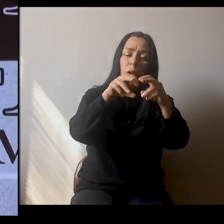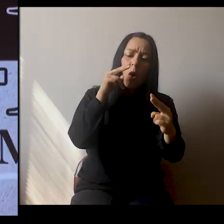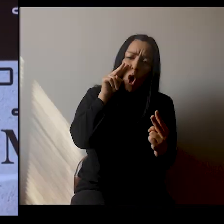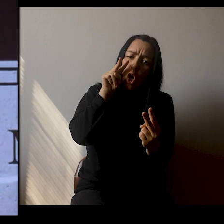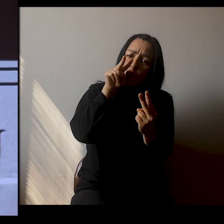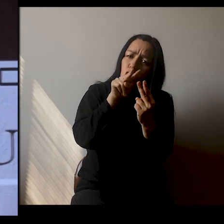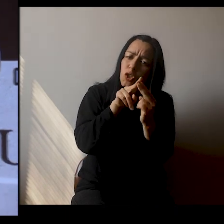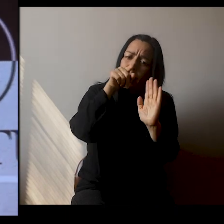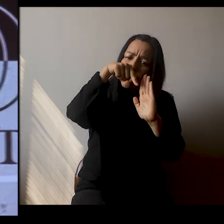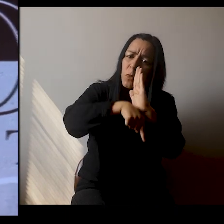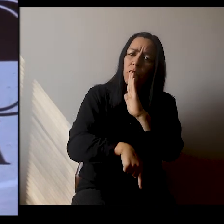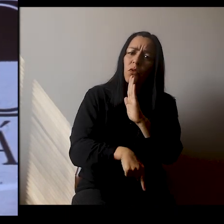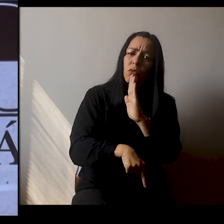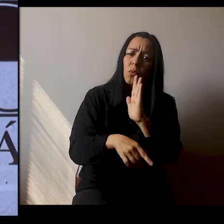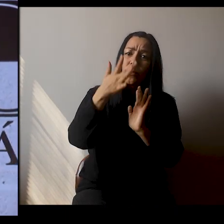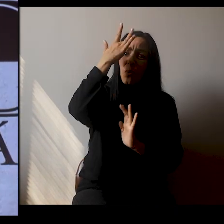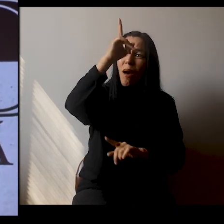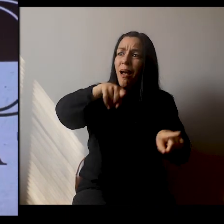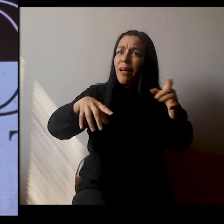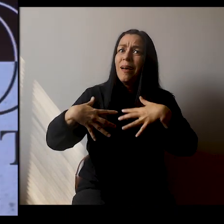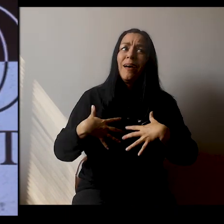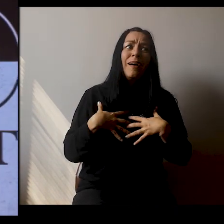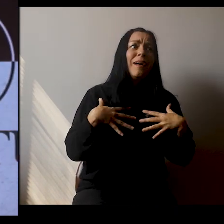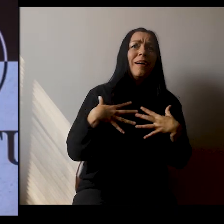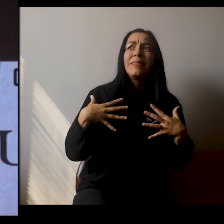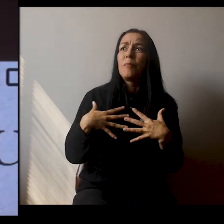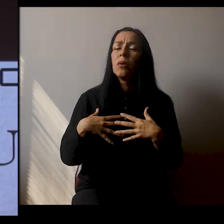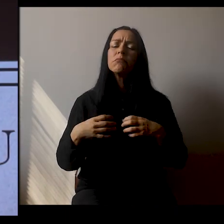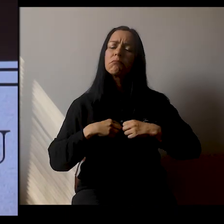creo que es importante saber esto para quitar el temor.